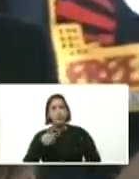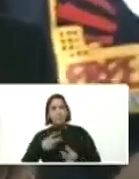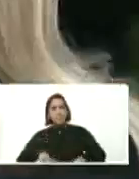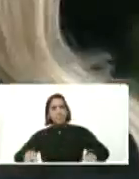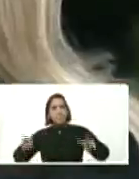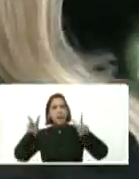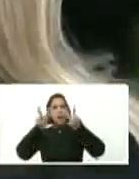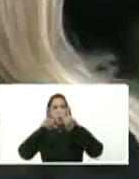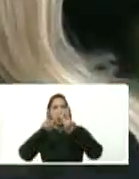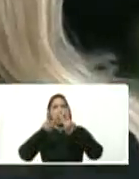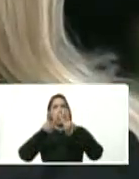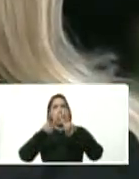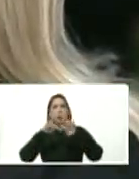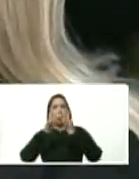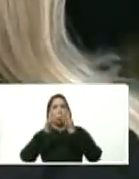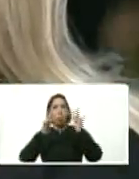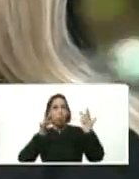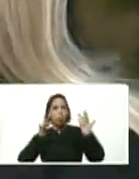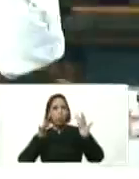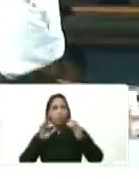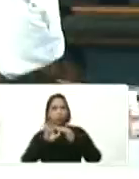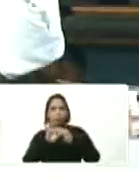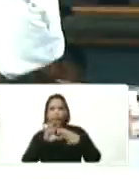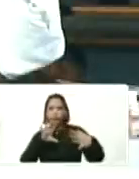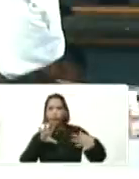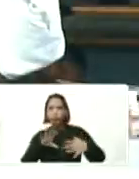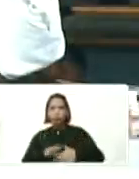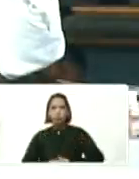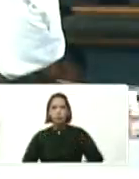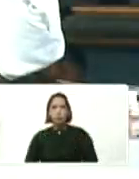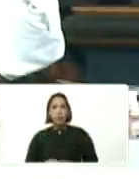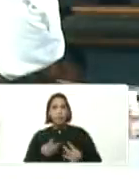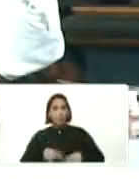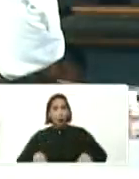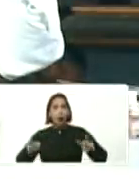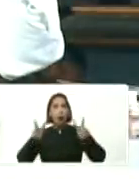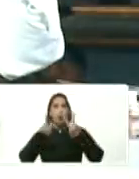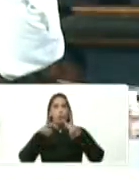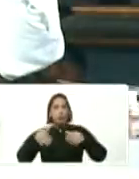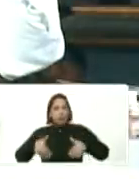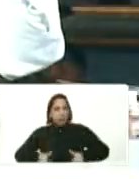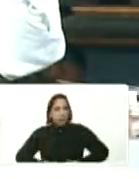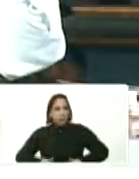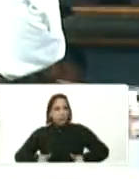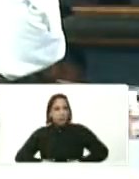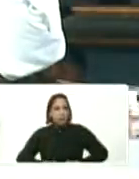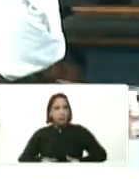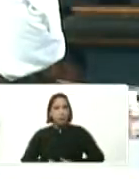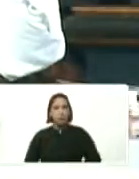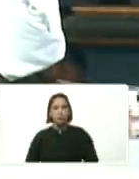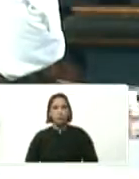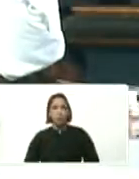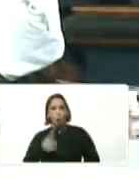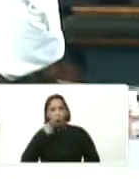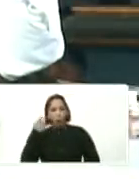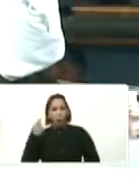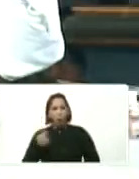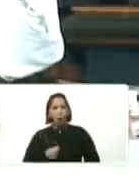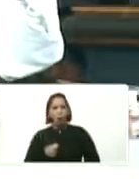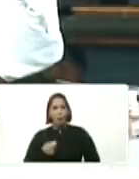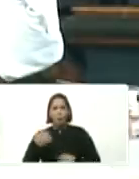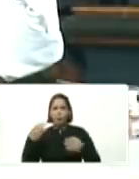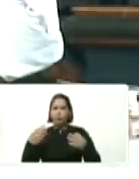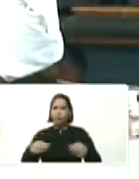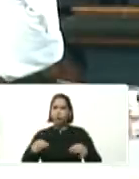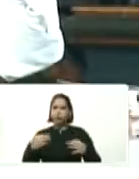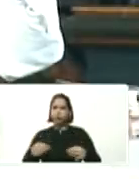de desprendimiento, por los valores de sacrificio de un hombre simple y